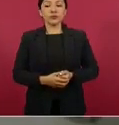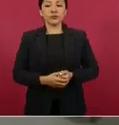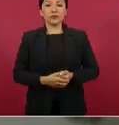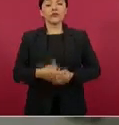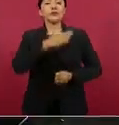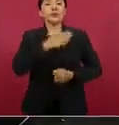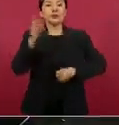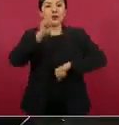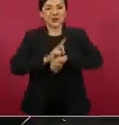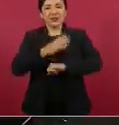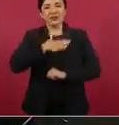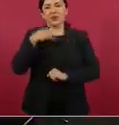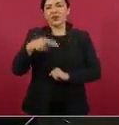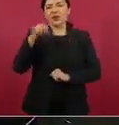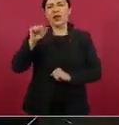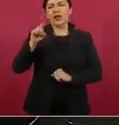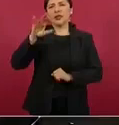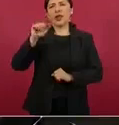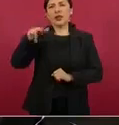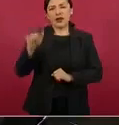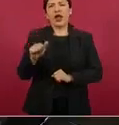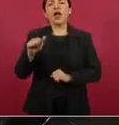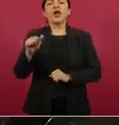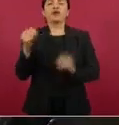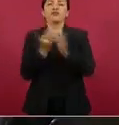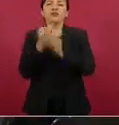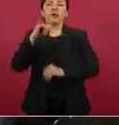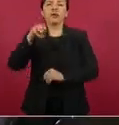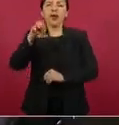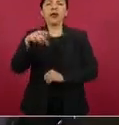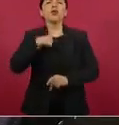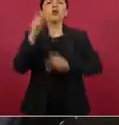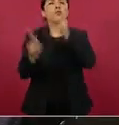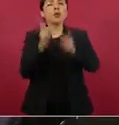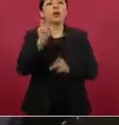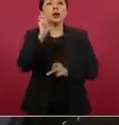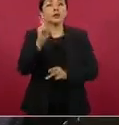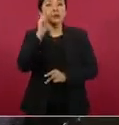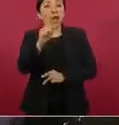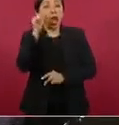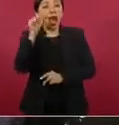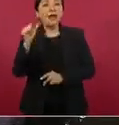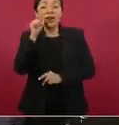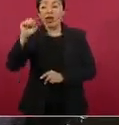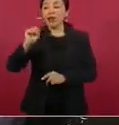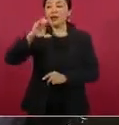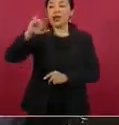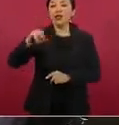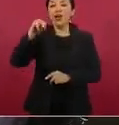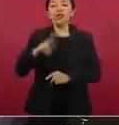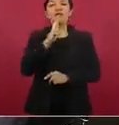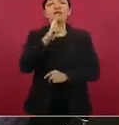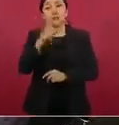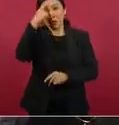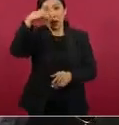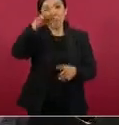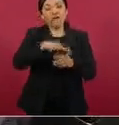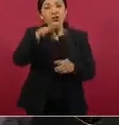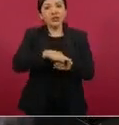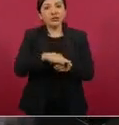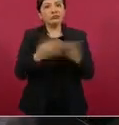Buenos días, presidente. Adriana Estela Flores, de Imer Noticias. Preguntarle en primer lugar sobre los resultados que se tuvieron ayer en la Suprema Corte de Justicia sobre esta